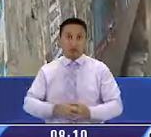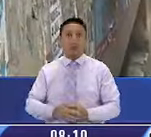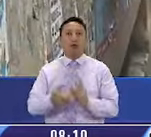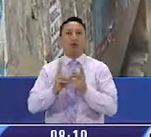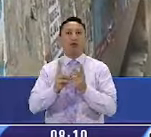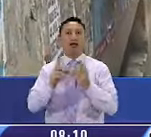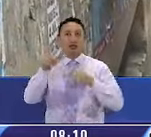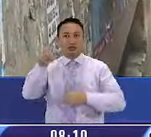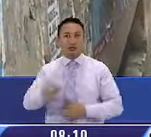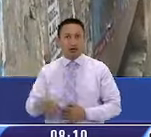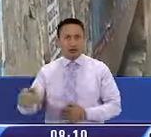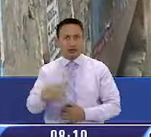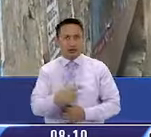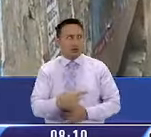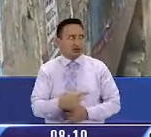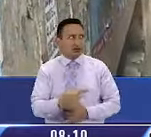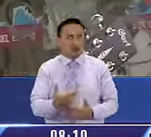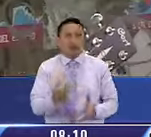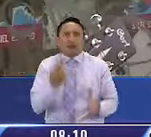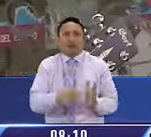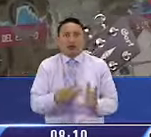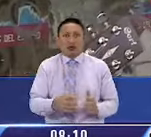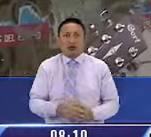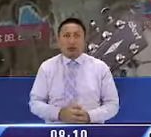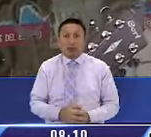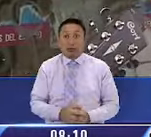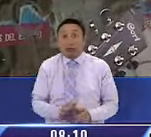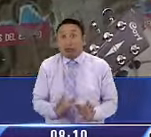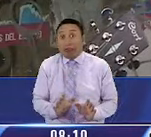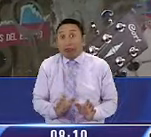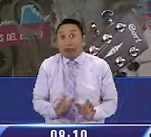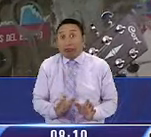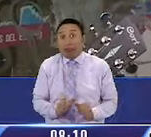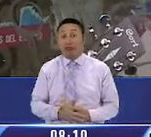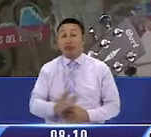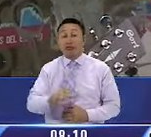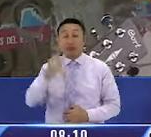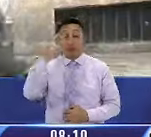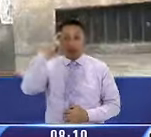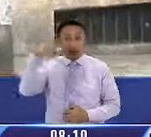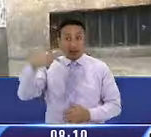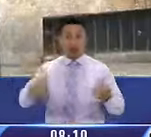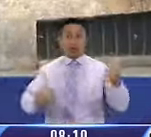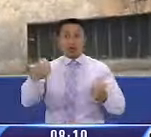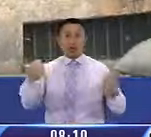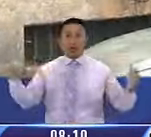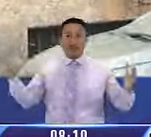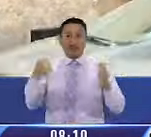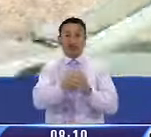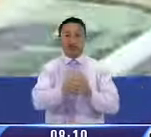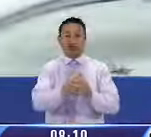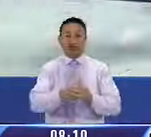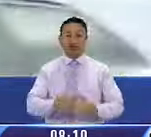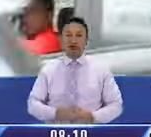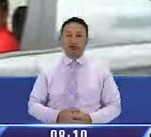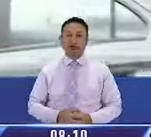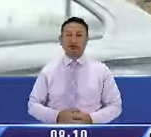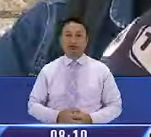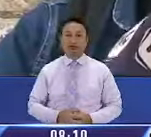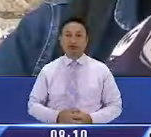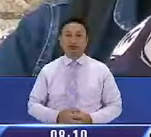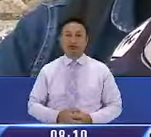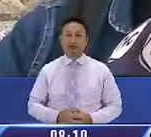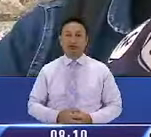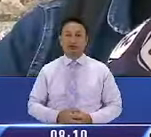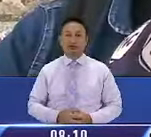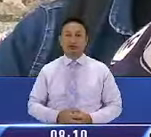Vecinos y usuarios no conocen a ciencia cierta qué ocurrió, pero presumen que un vehículo se impactó en horas de la madrugada.